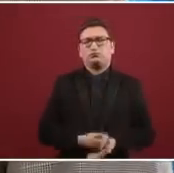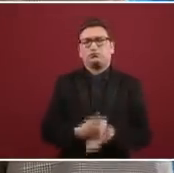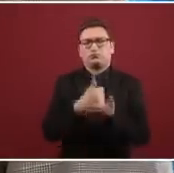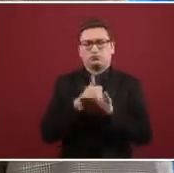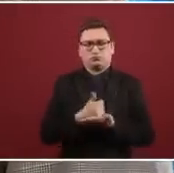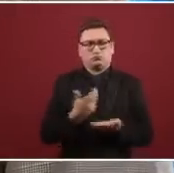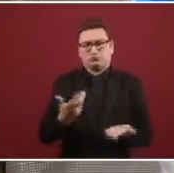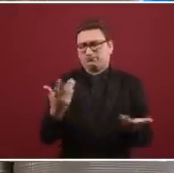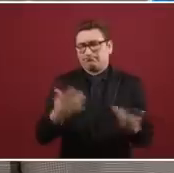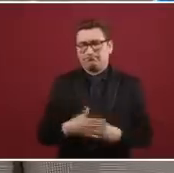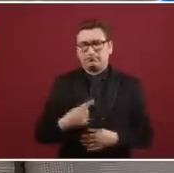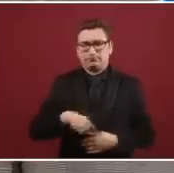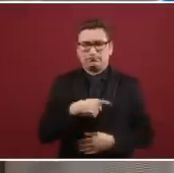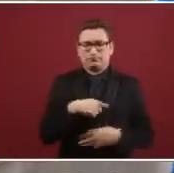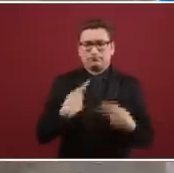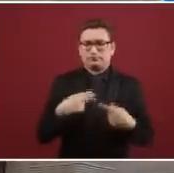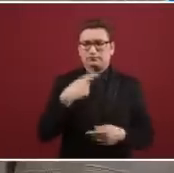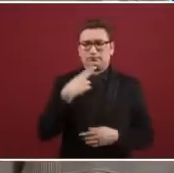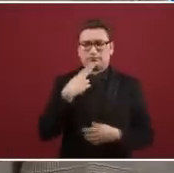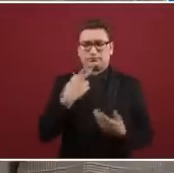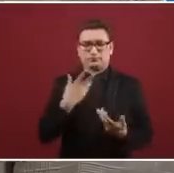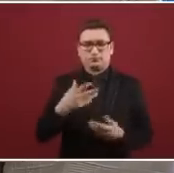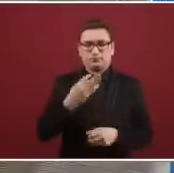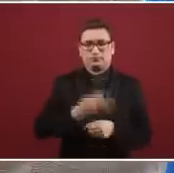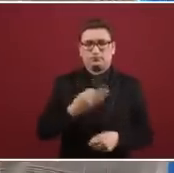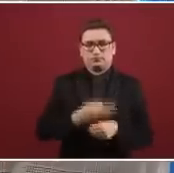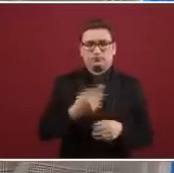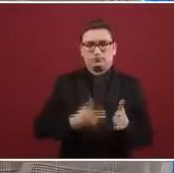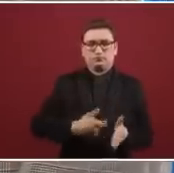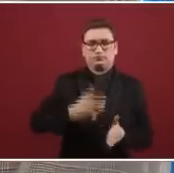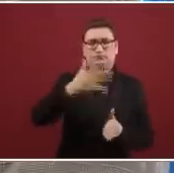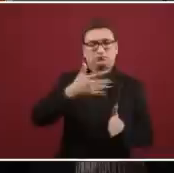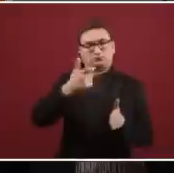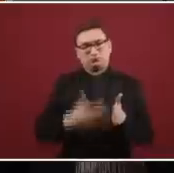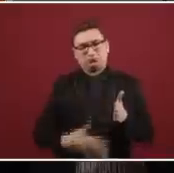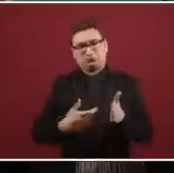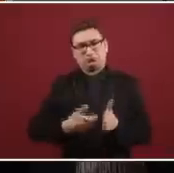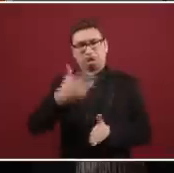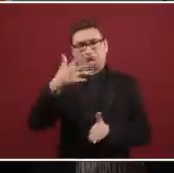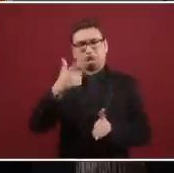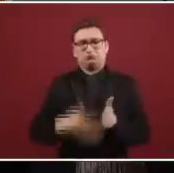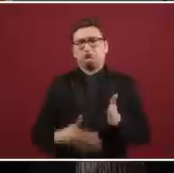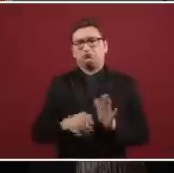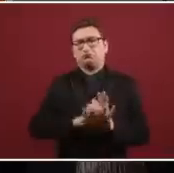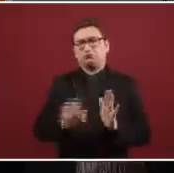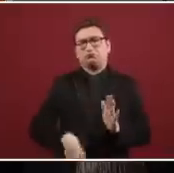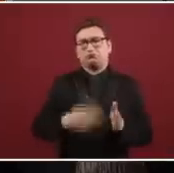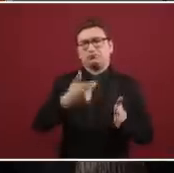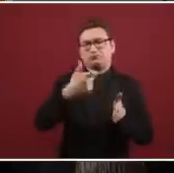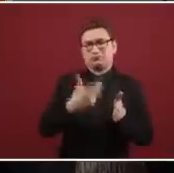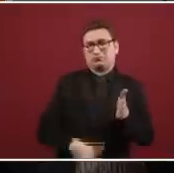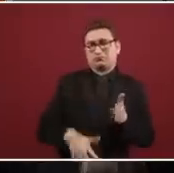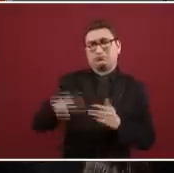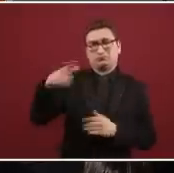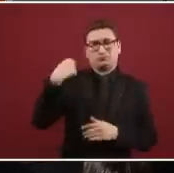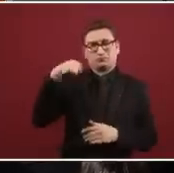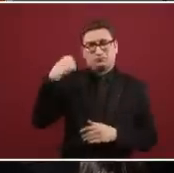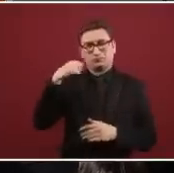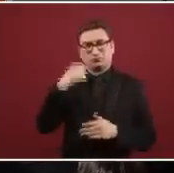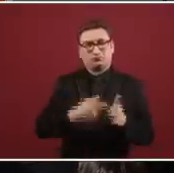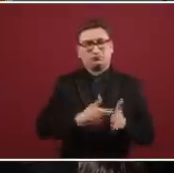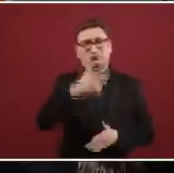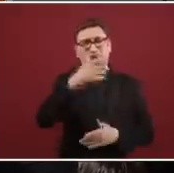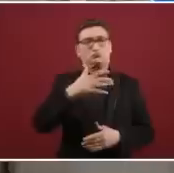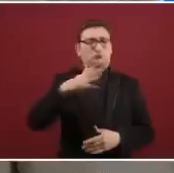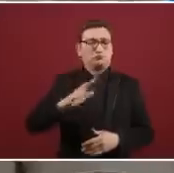como consumidores. Hasta ahorita damos el precio más alto y el más bajo, que el más bajo está en Tabasco y el más alto está en